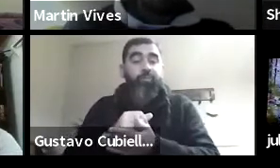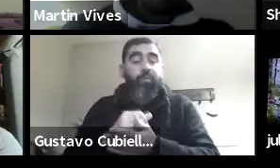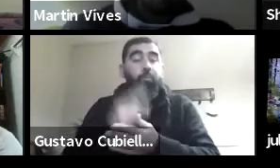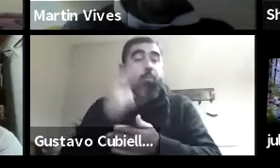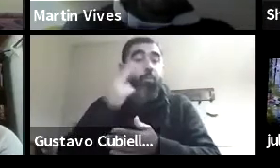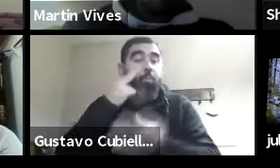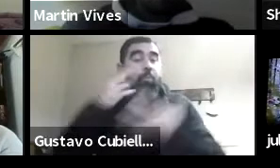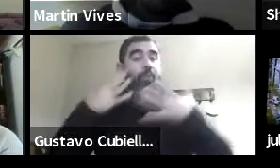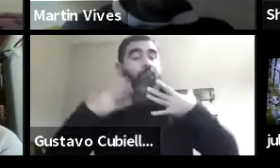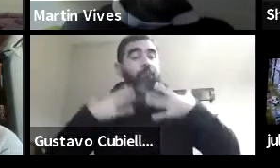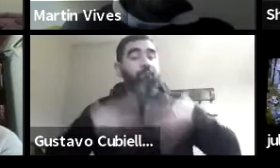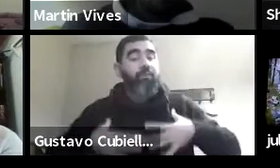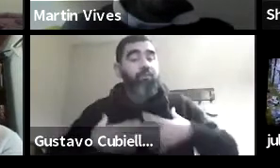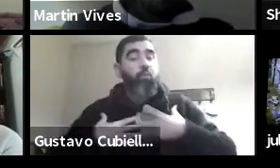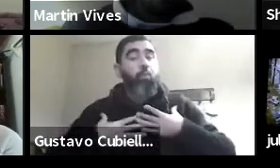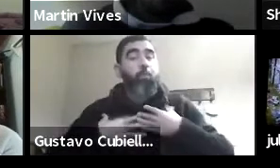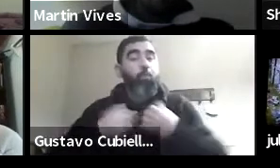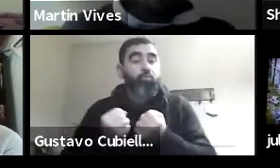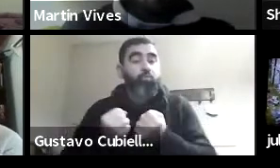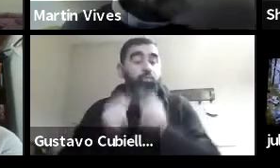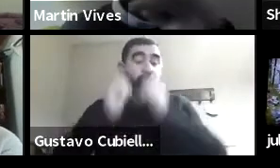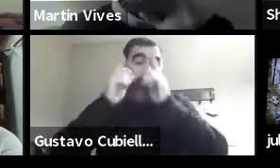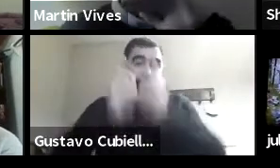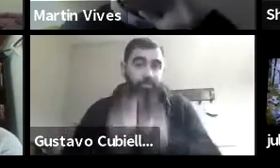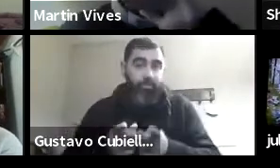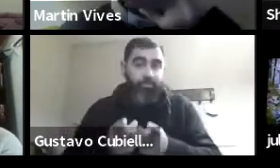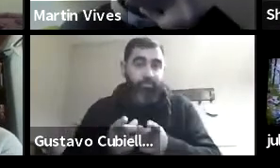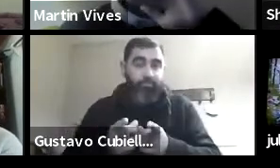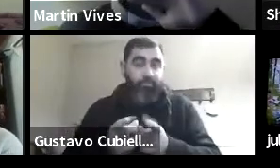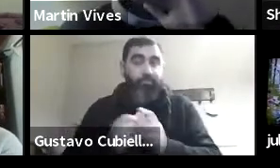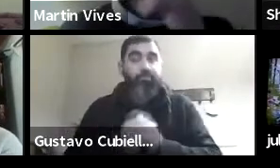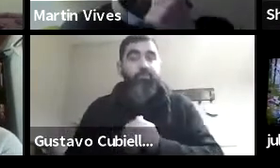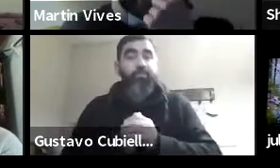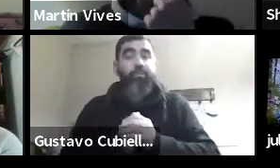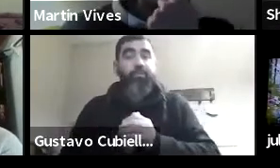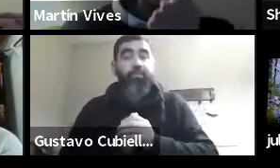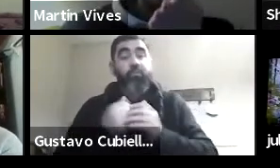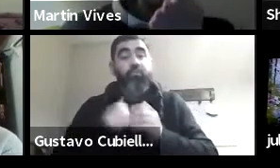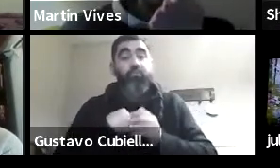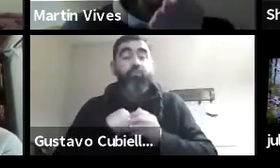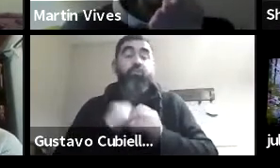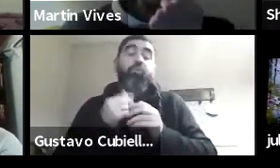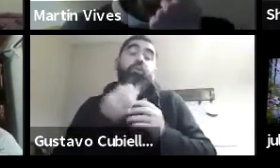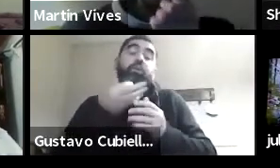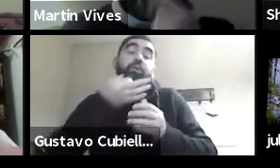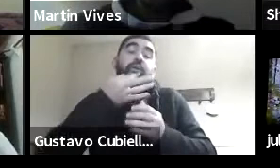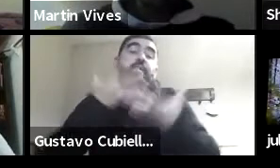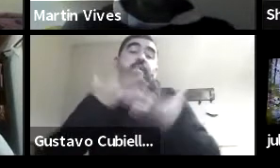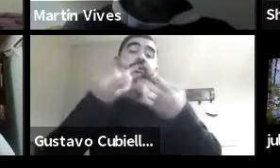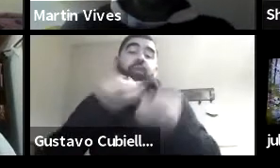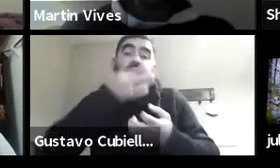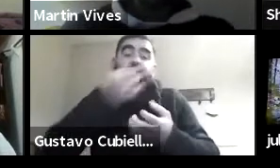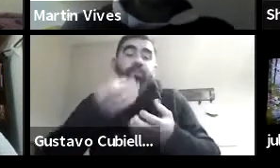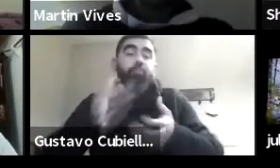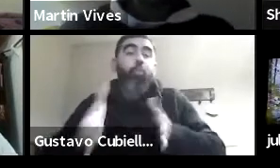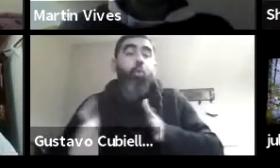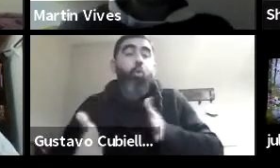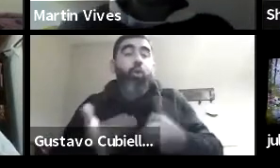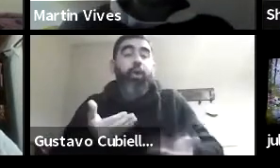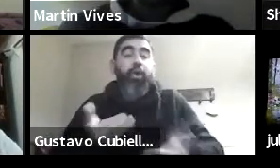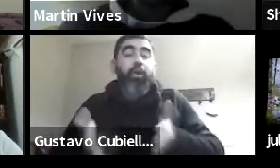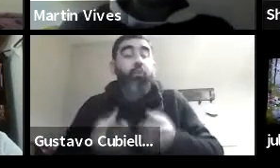físicas y emocionales. O sea que, bueno, yo lo quise transversalizar con género porque me parece que